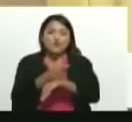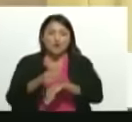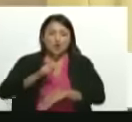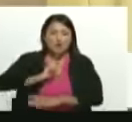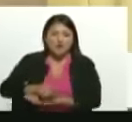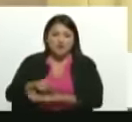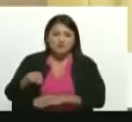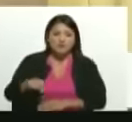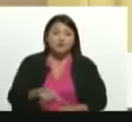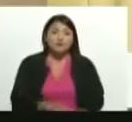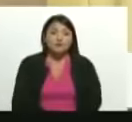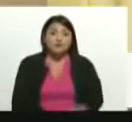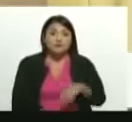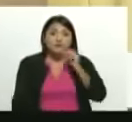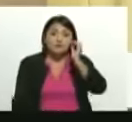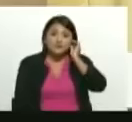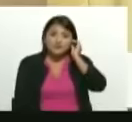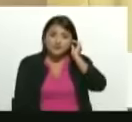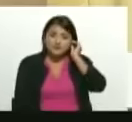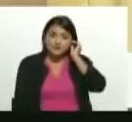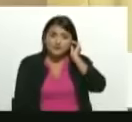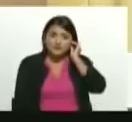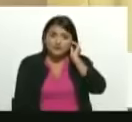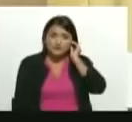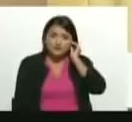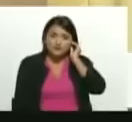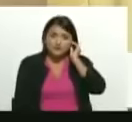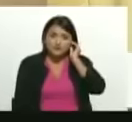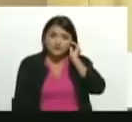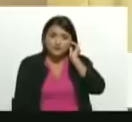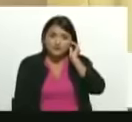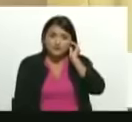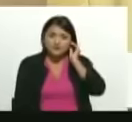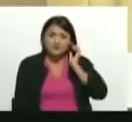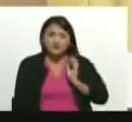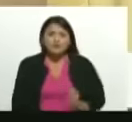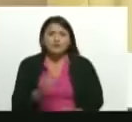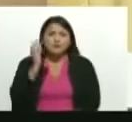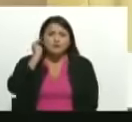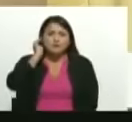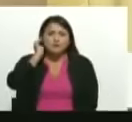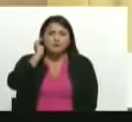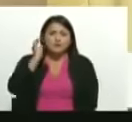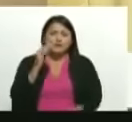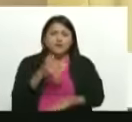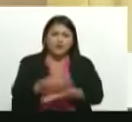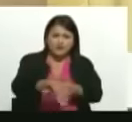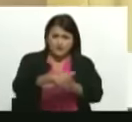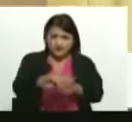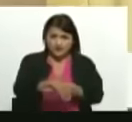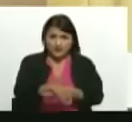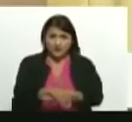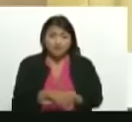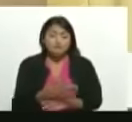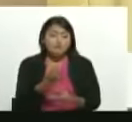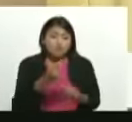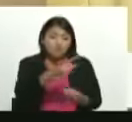en las calles, con sangre en el asfalto, como a muchos de ellos les gusta.